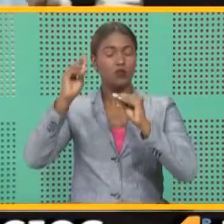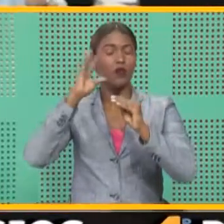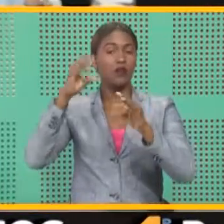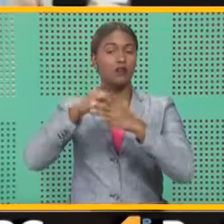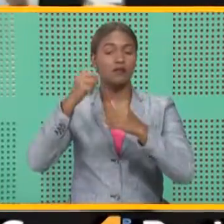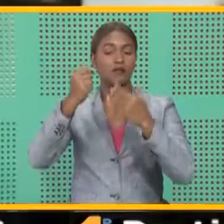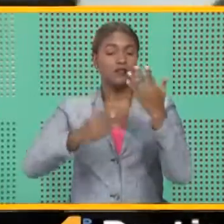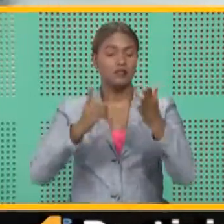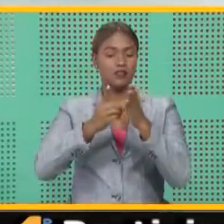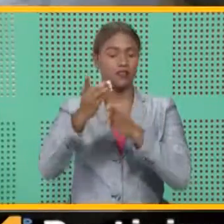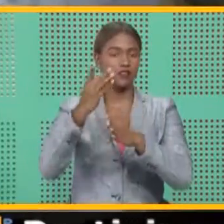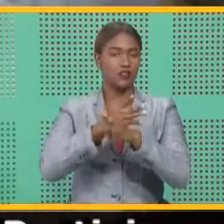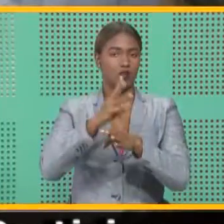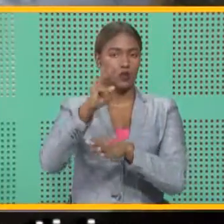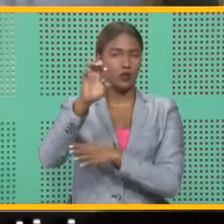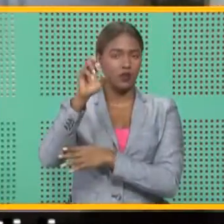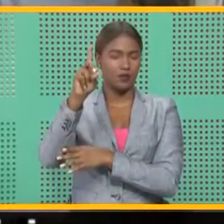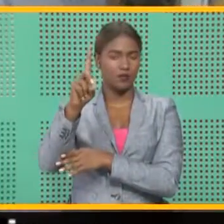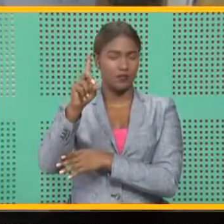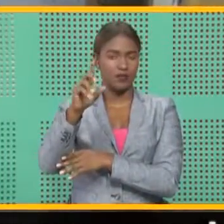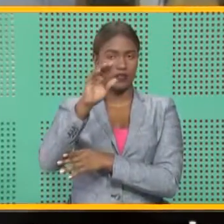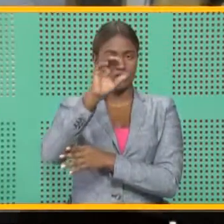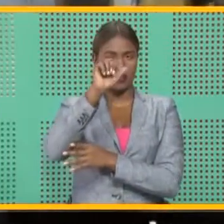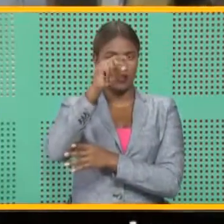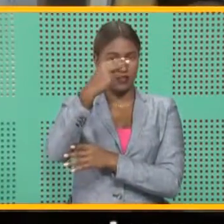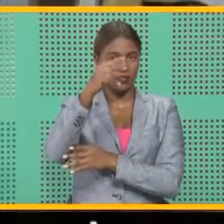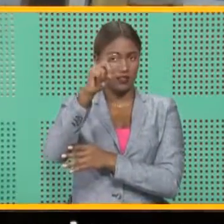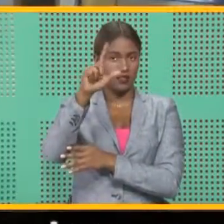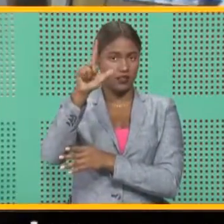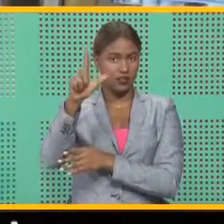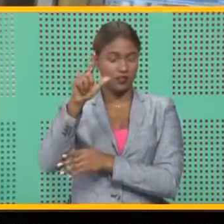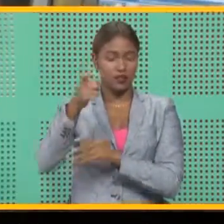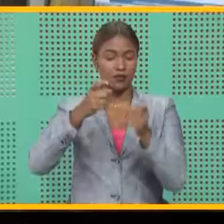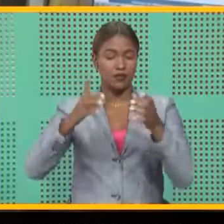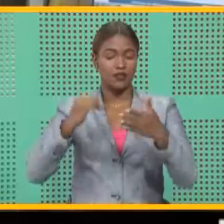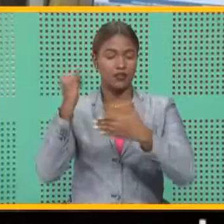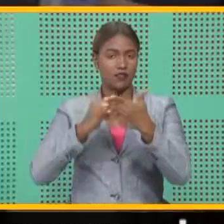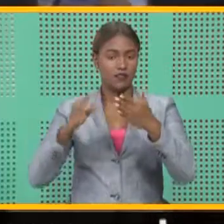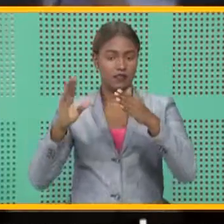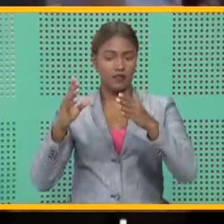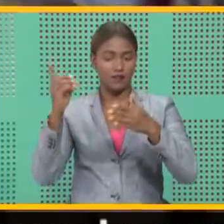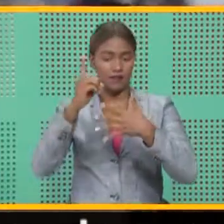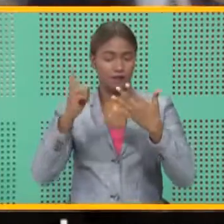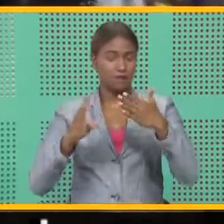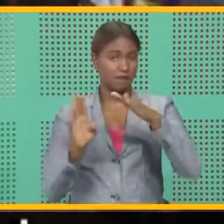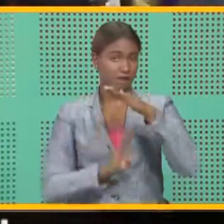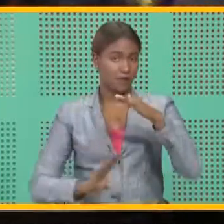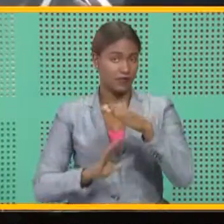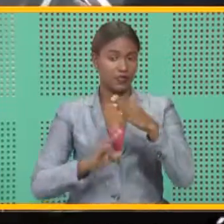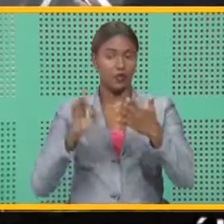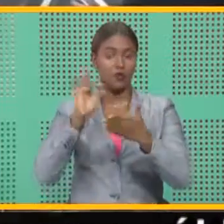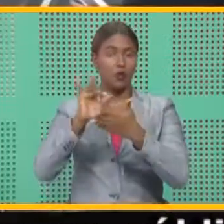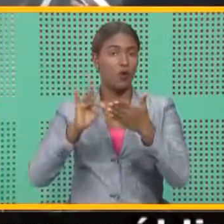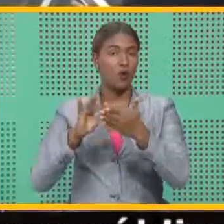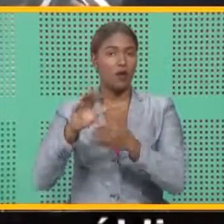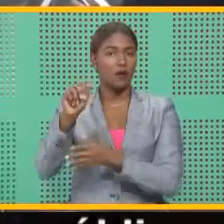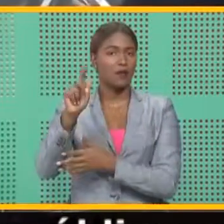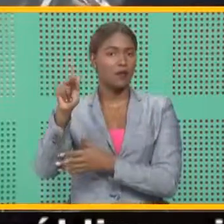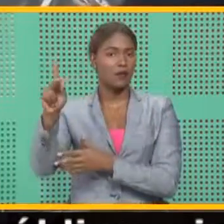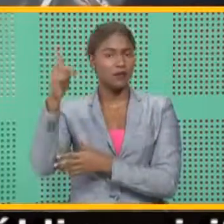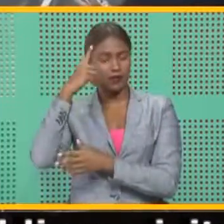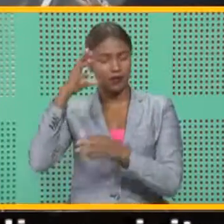figuran Desarrollo Web HTML, Administración y Diseño de Base de Datos, Programación, Aplicaciones